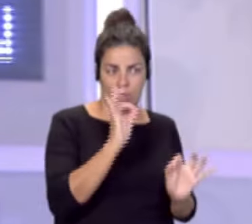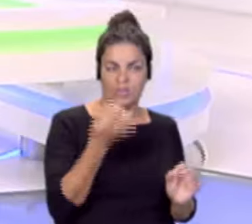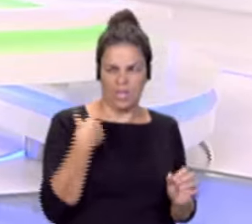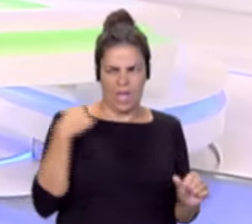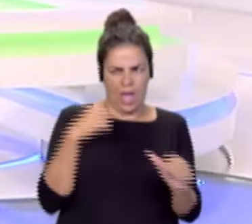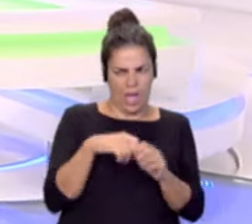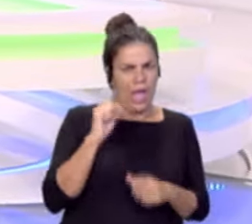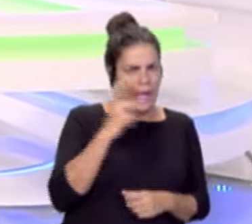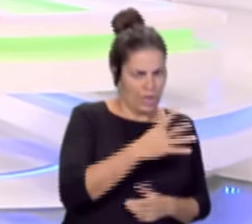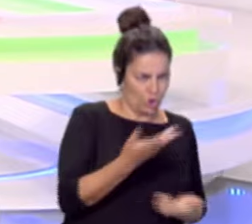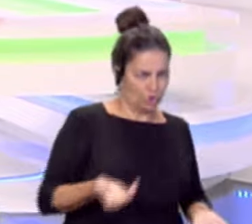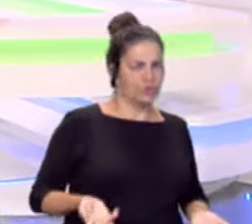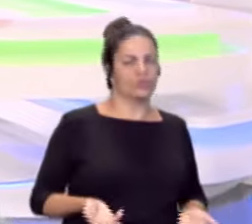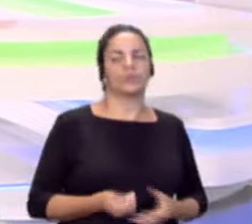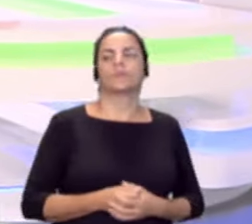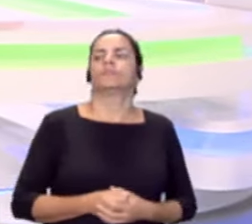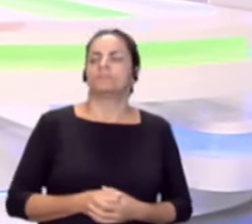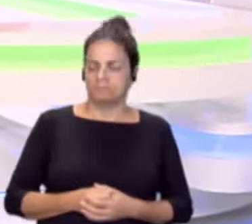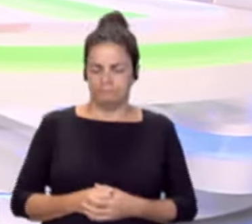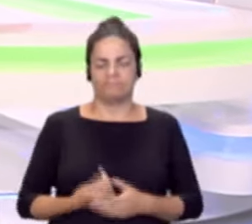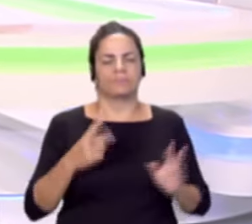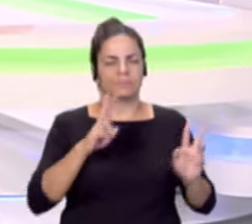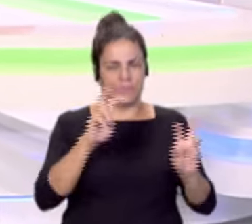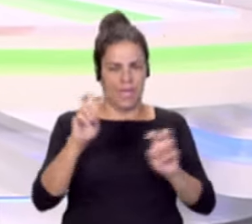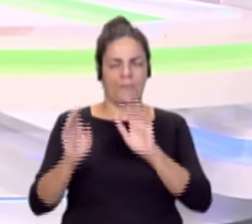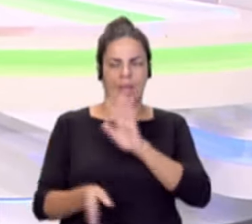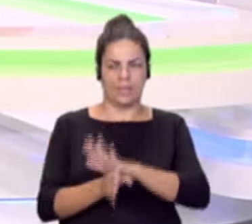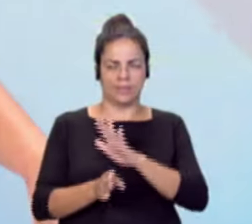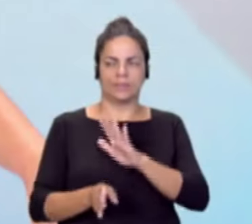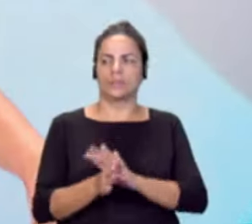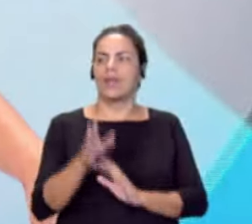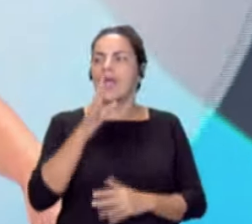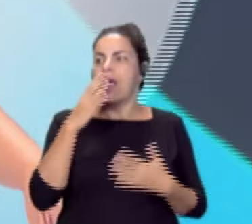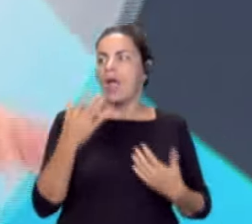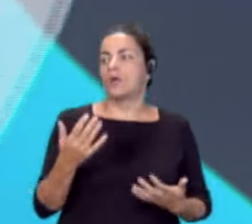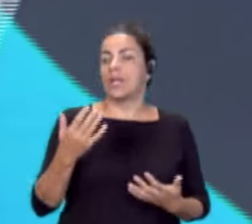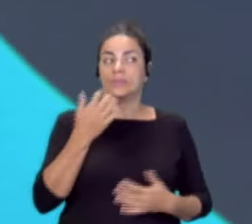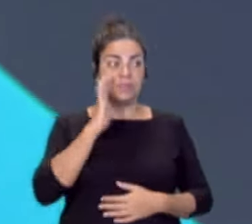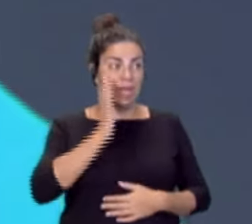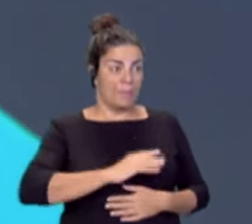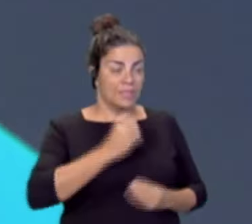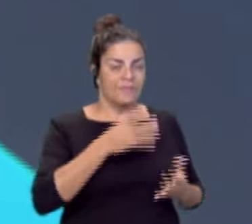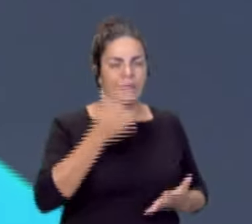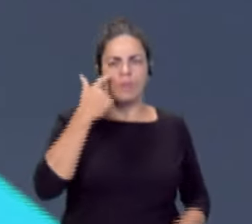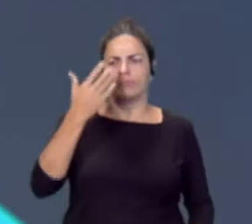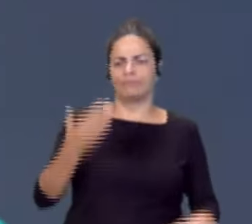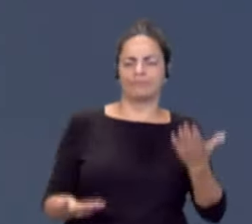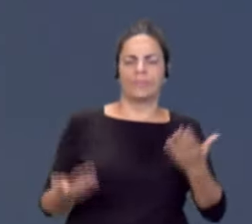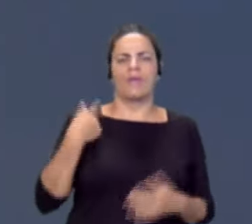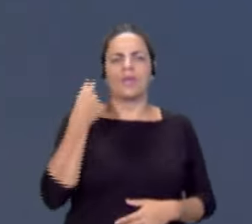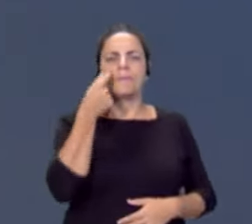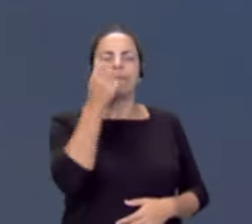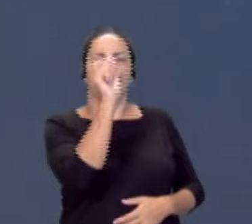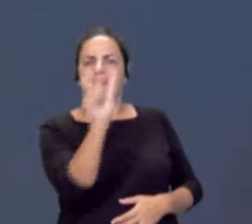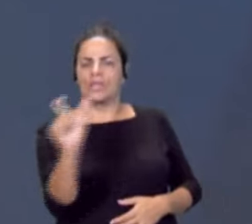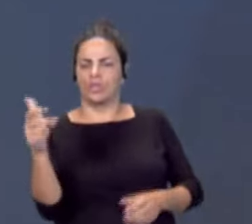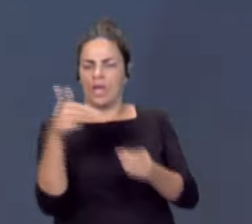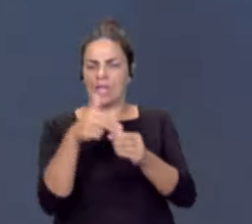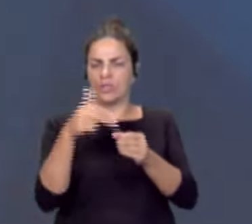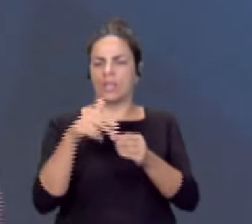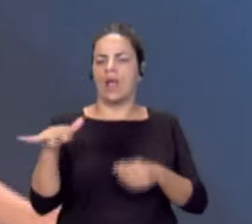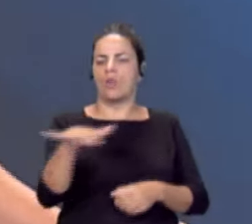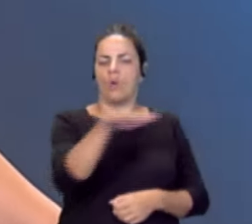Y vamos a seguir con más asuntos. Vamos a hacer ahora un balance, si les parece, de los precios del combustible en diferentes puntos de